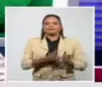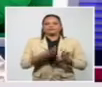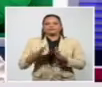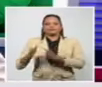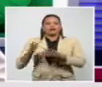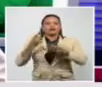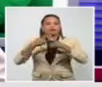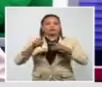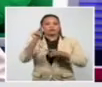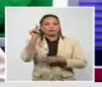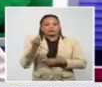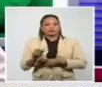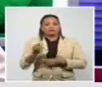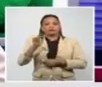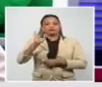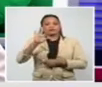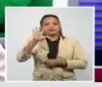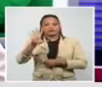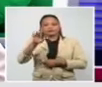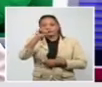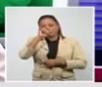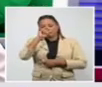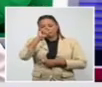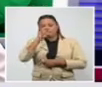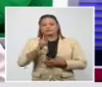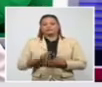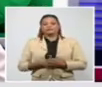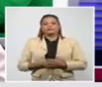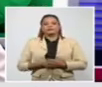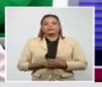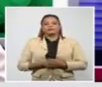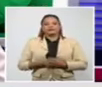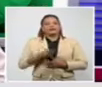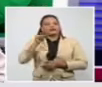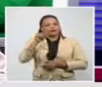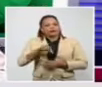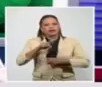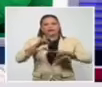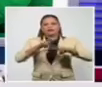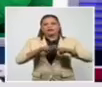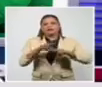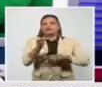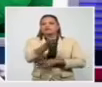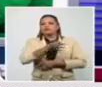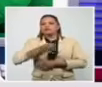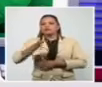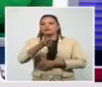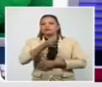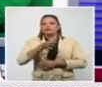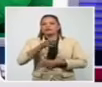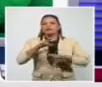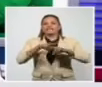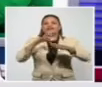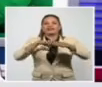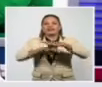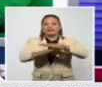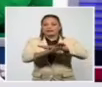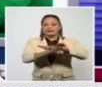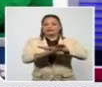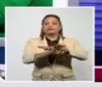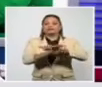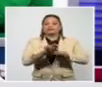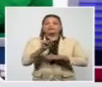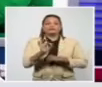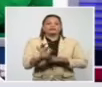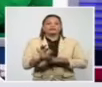de 85 años de edad, de aquí, de La Habana, del municipio Habana del Este, que